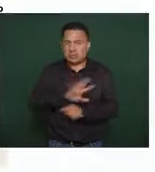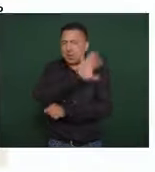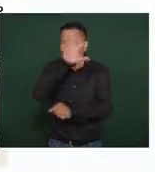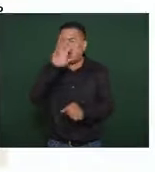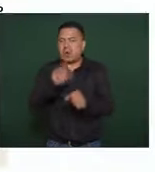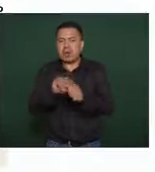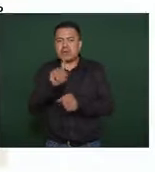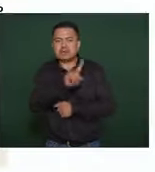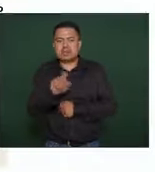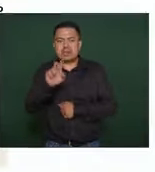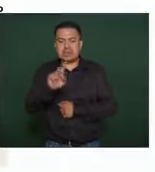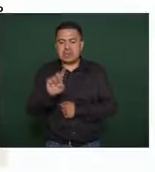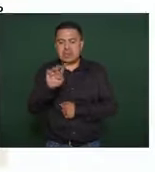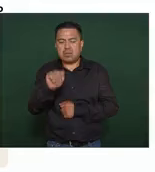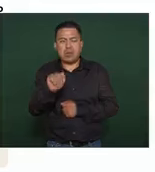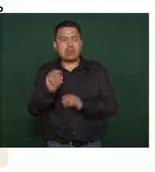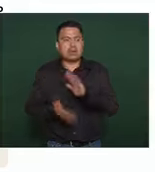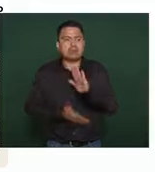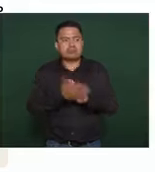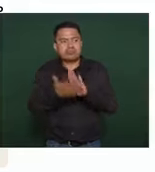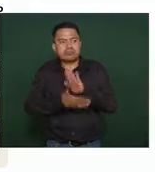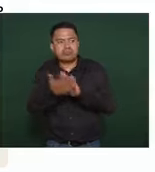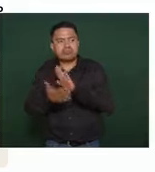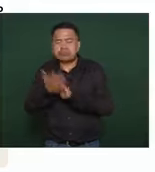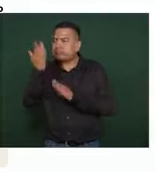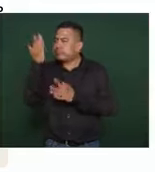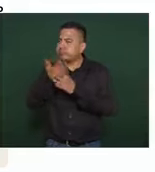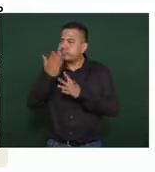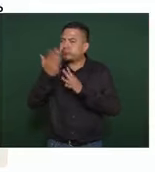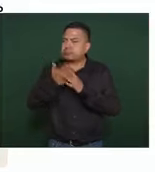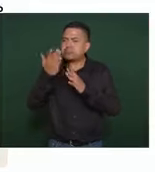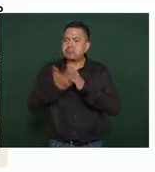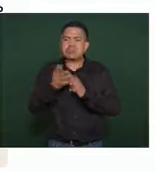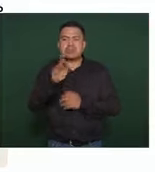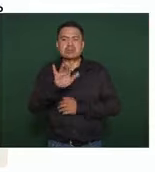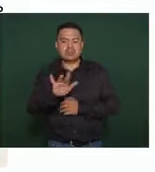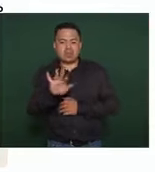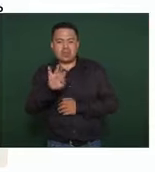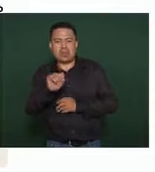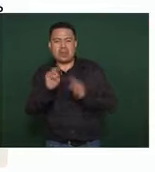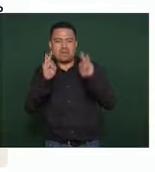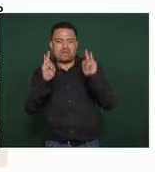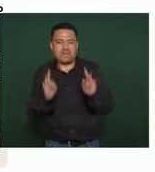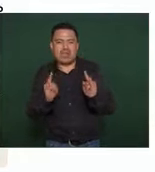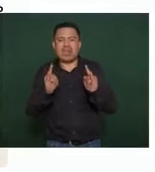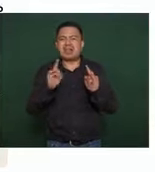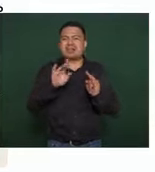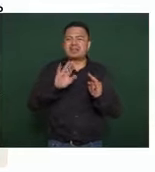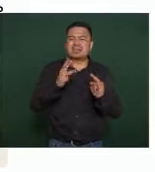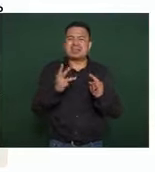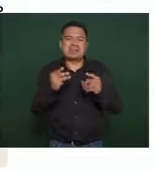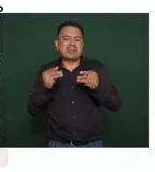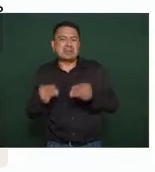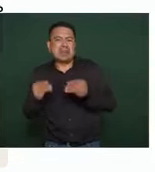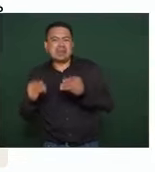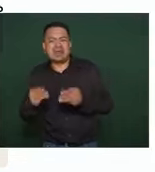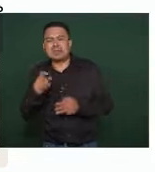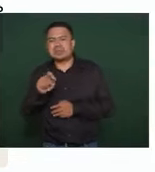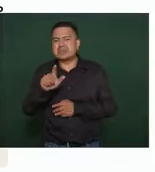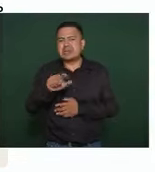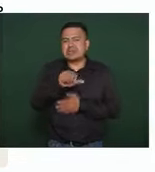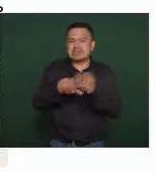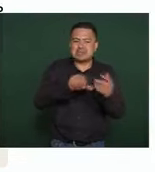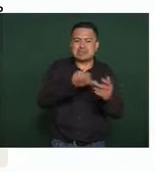de 139 obras divididas en 59 canchas, 33 mercados, 27 centros de